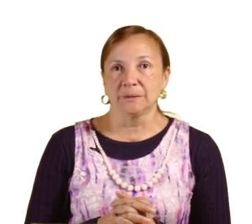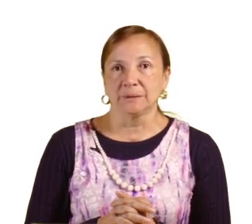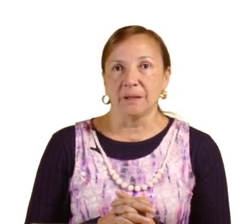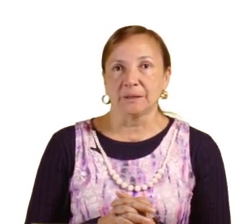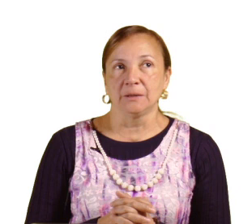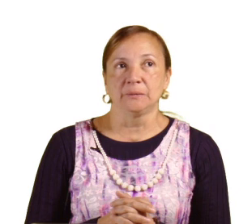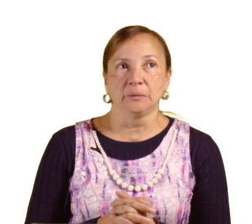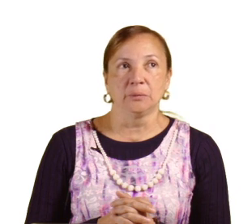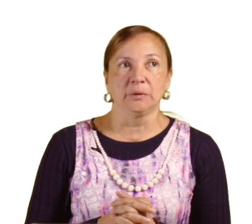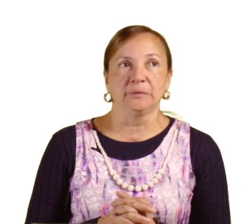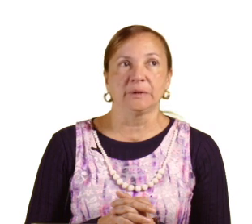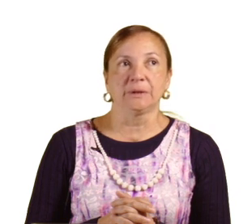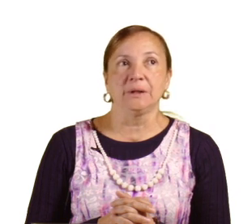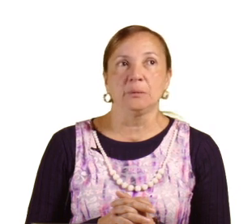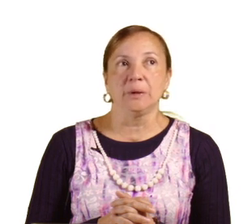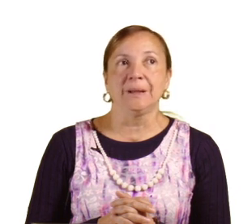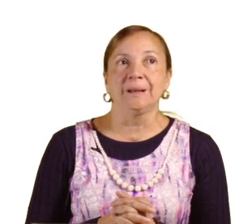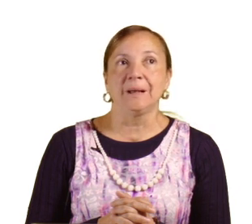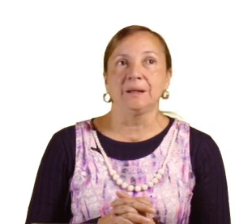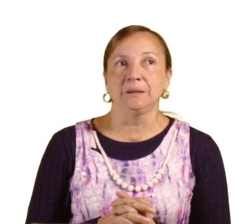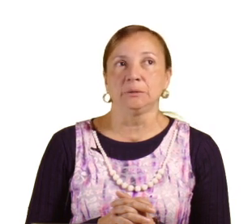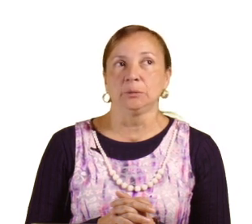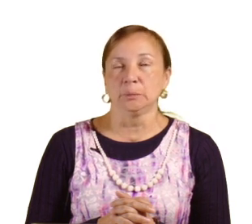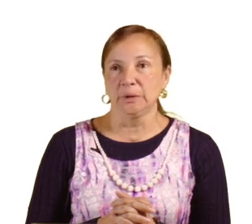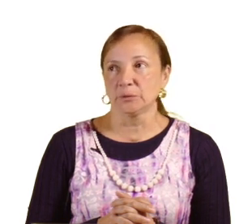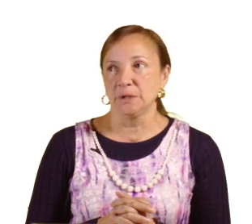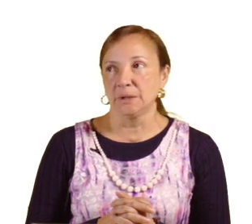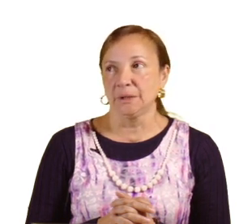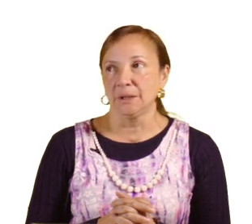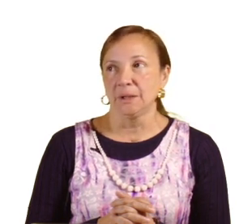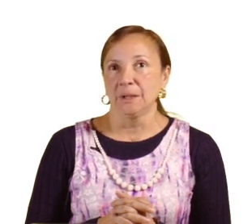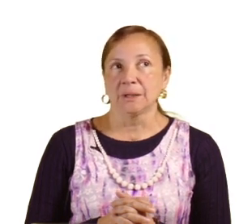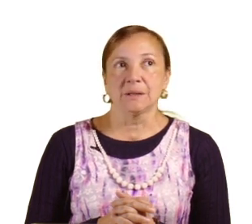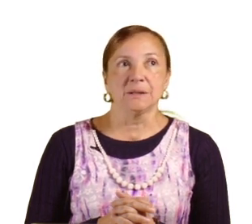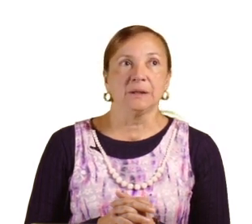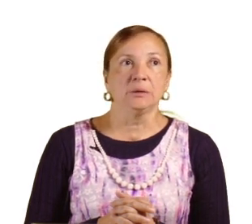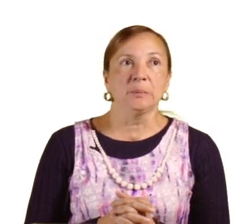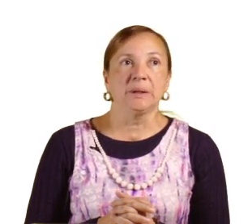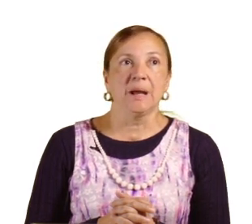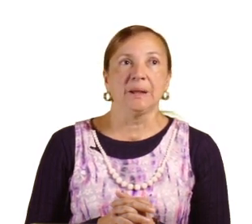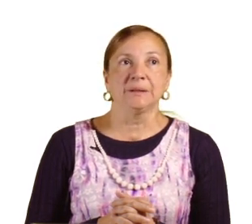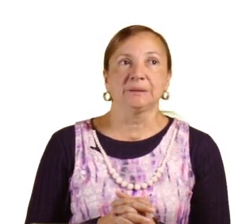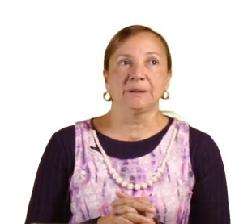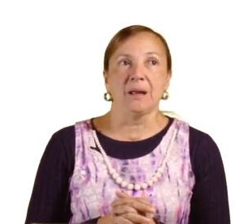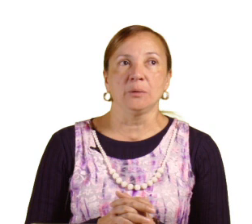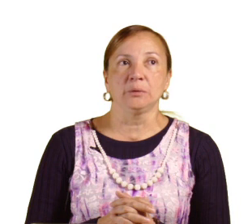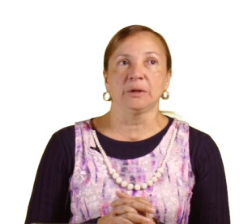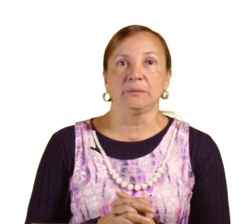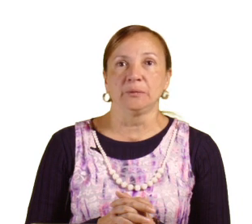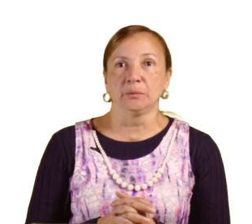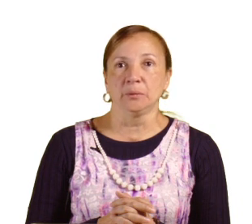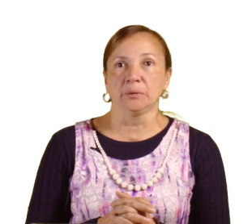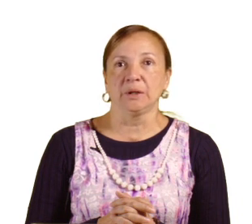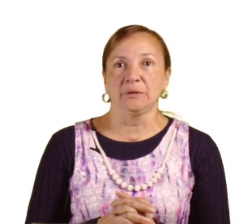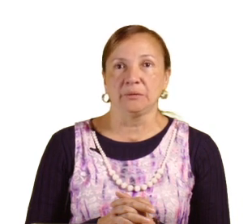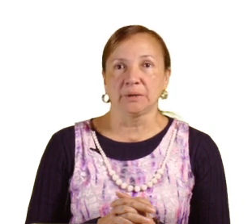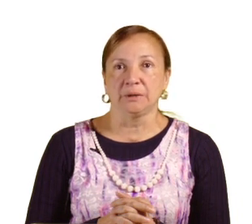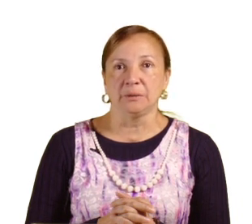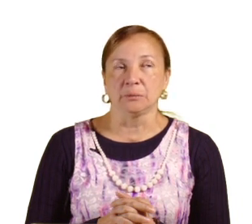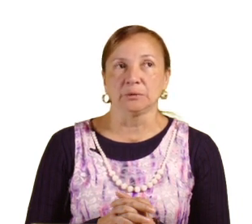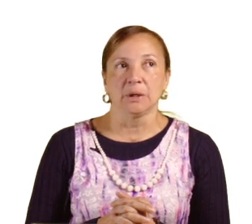debemos presentar el flujo de efectivo en la NIC número 7, que se denomina estado de flujo